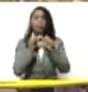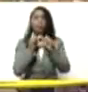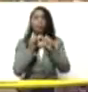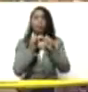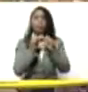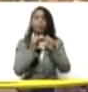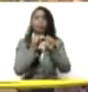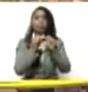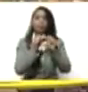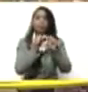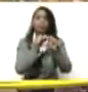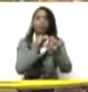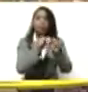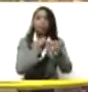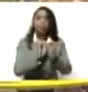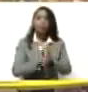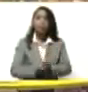años